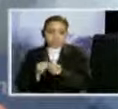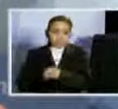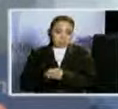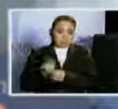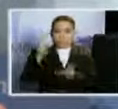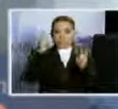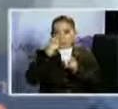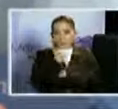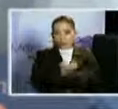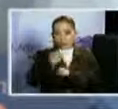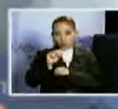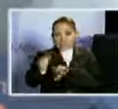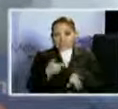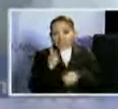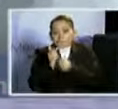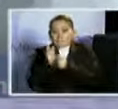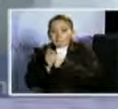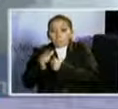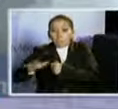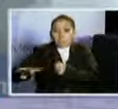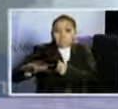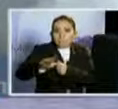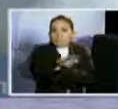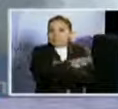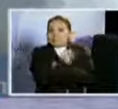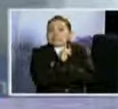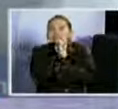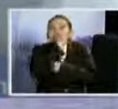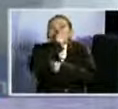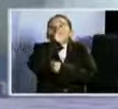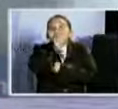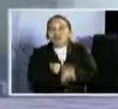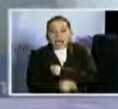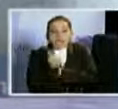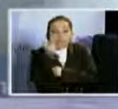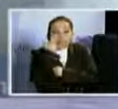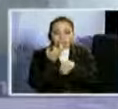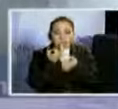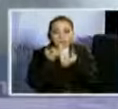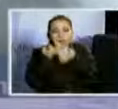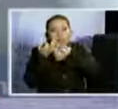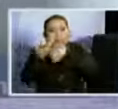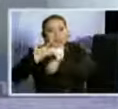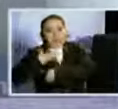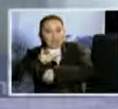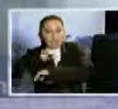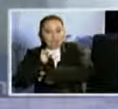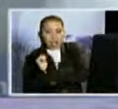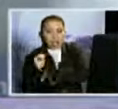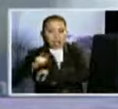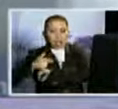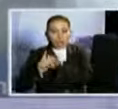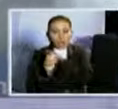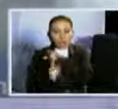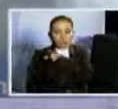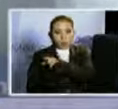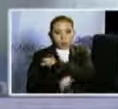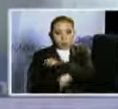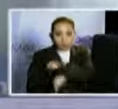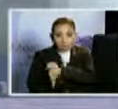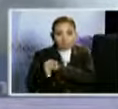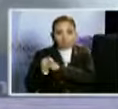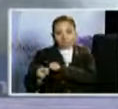tema no es ese, el tema es los países que iban por la vía de tener el arma nuclear